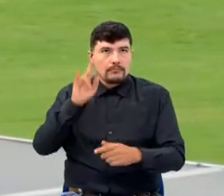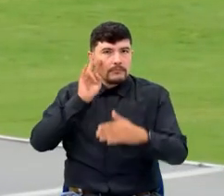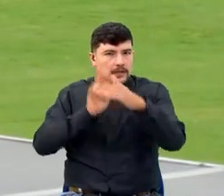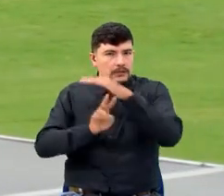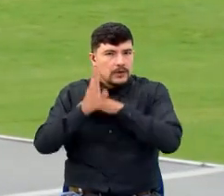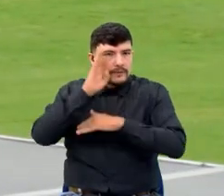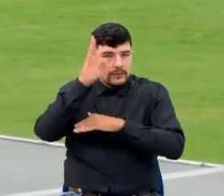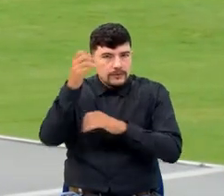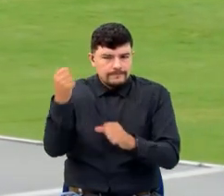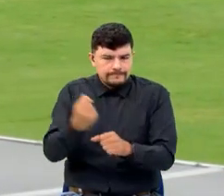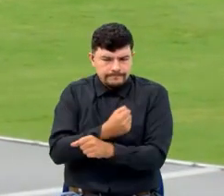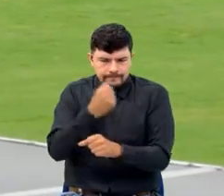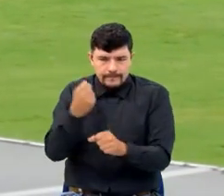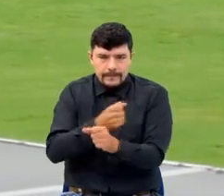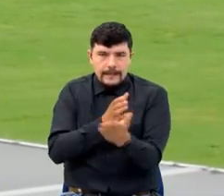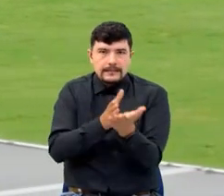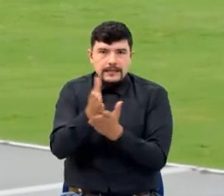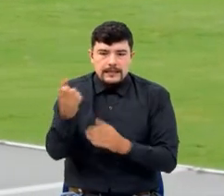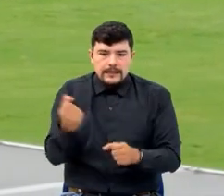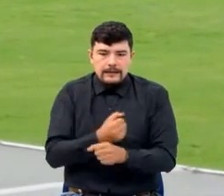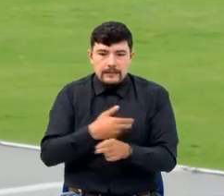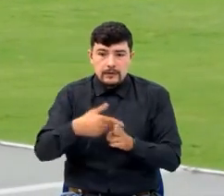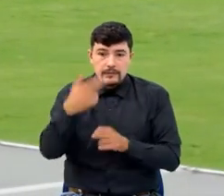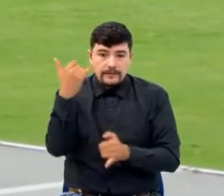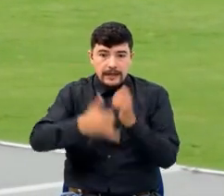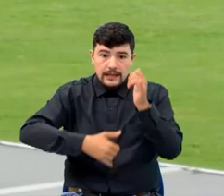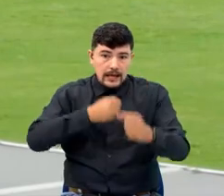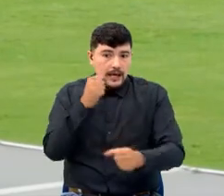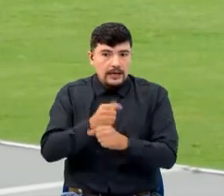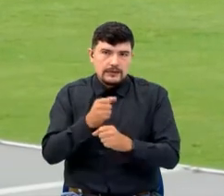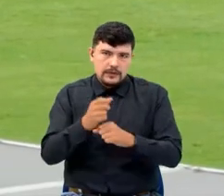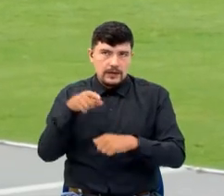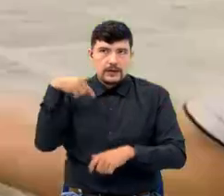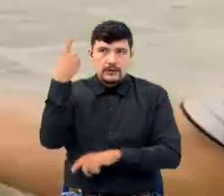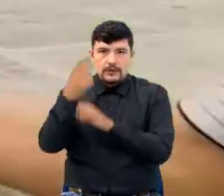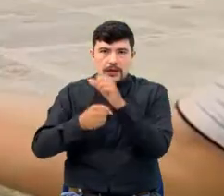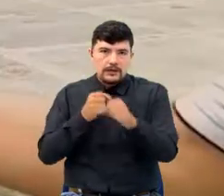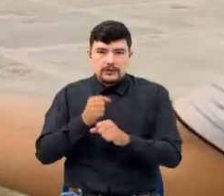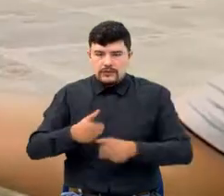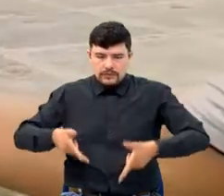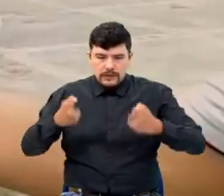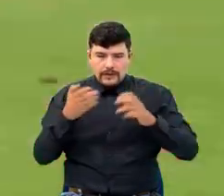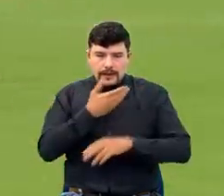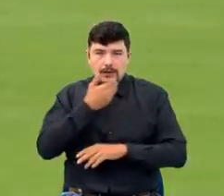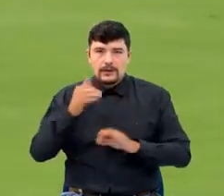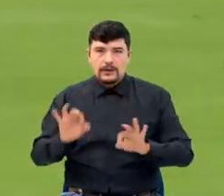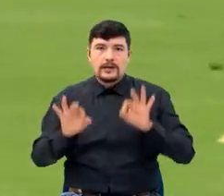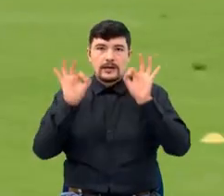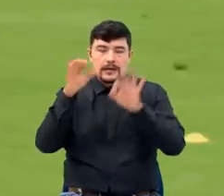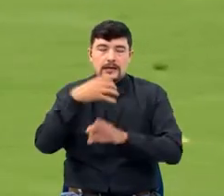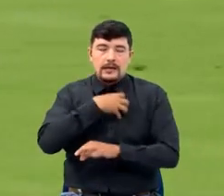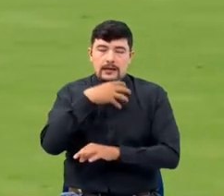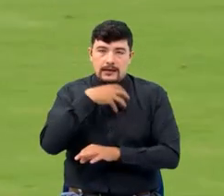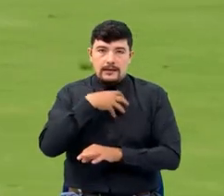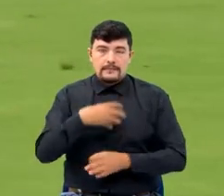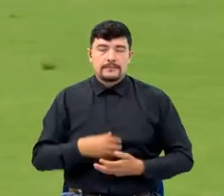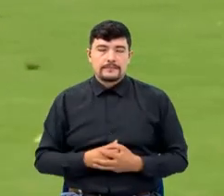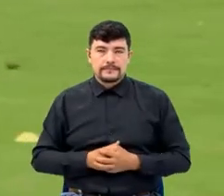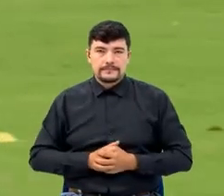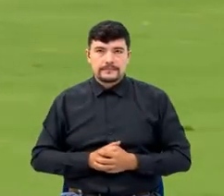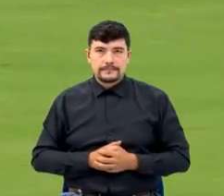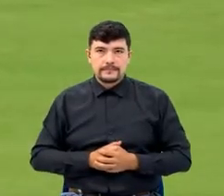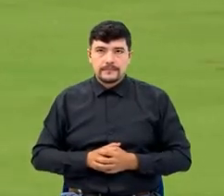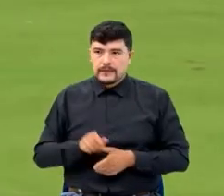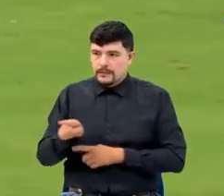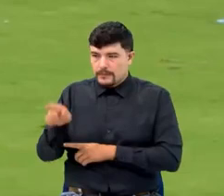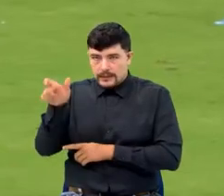ahorita seguir trabajando y terminando este año para el otro año estar de la mejor manera y la mejor forma para afrontar el torneo. El volante continuaría con el equipo y aprovechó